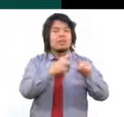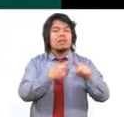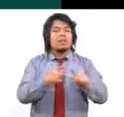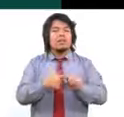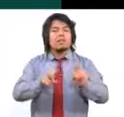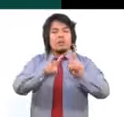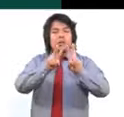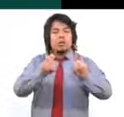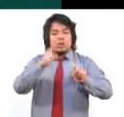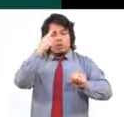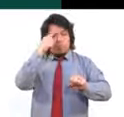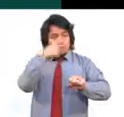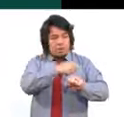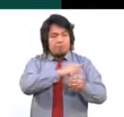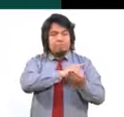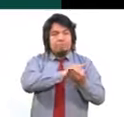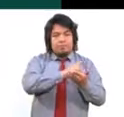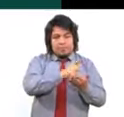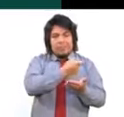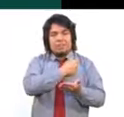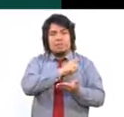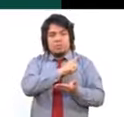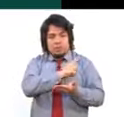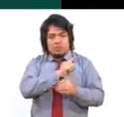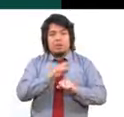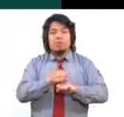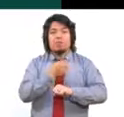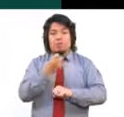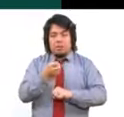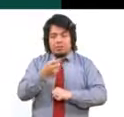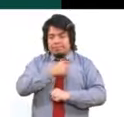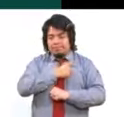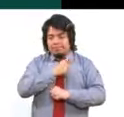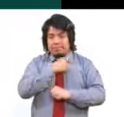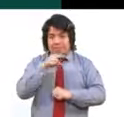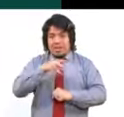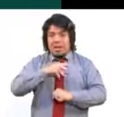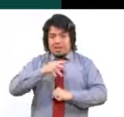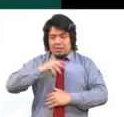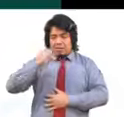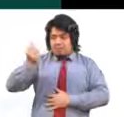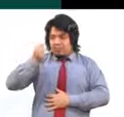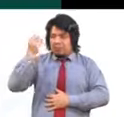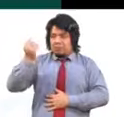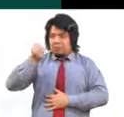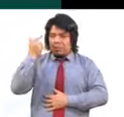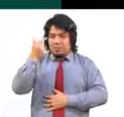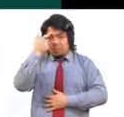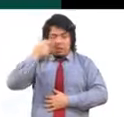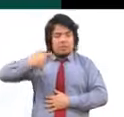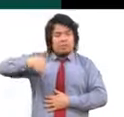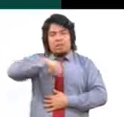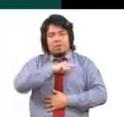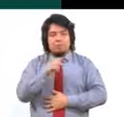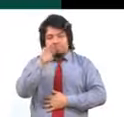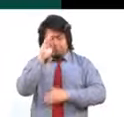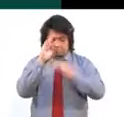que se garantice su derecho a la salud. Por eso, se implementó una campaña de reflexión sobre cómo